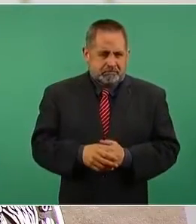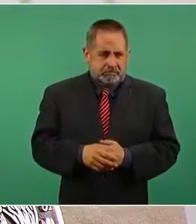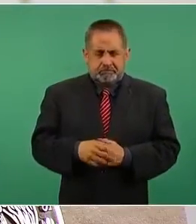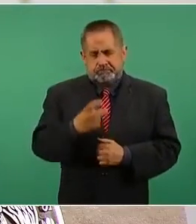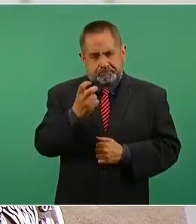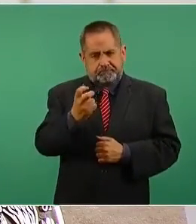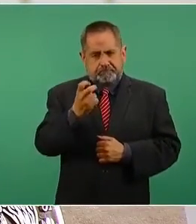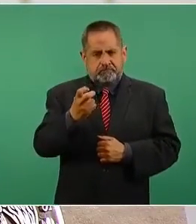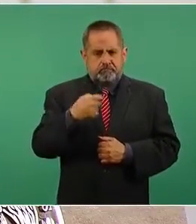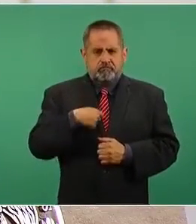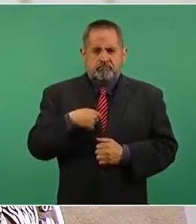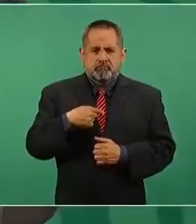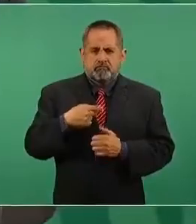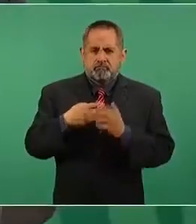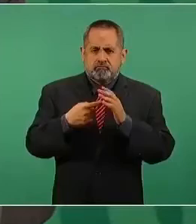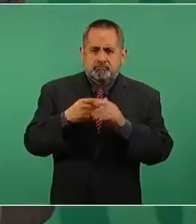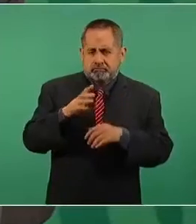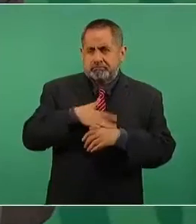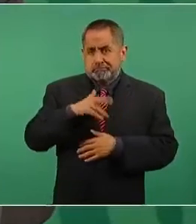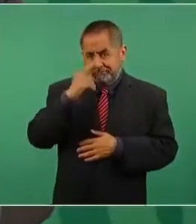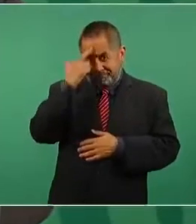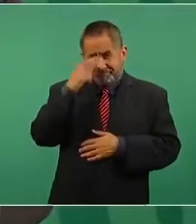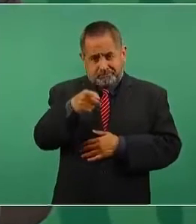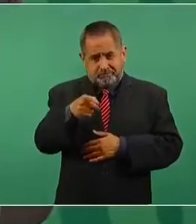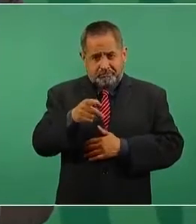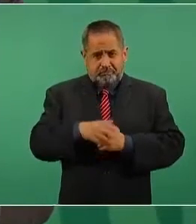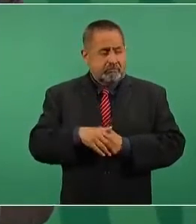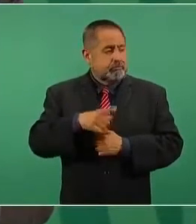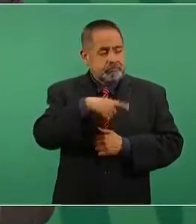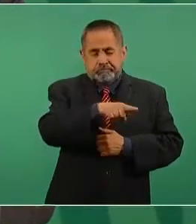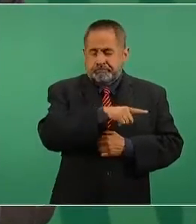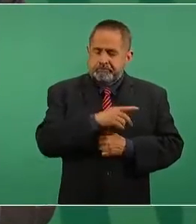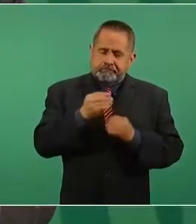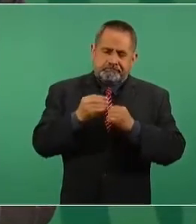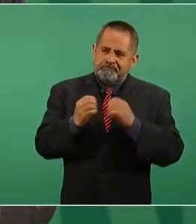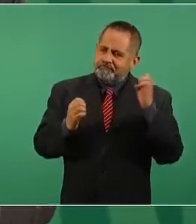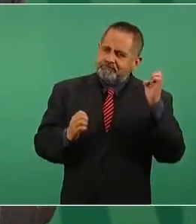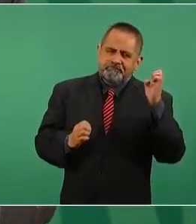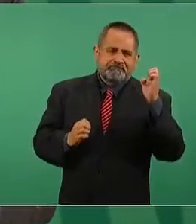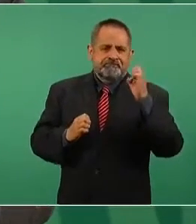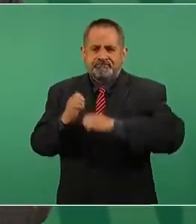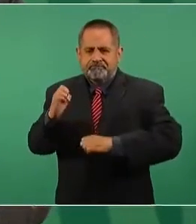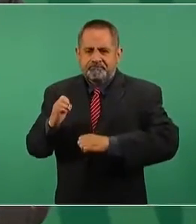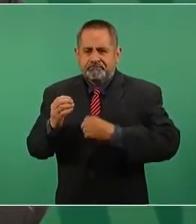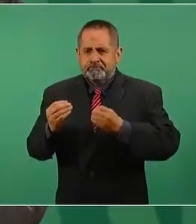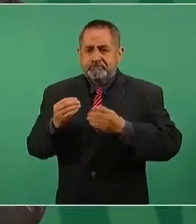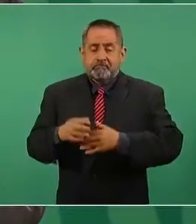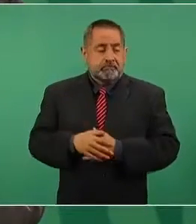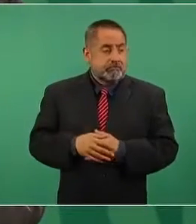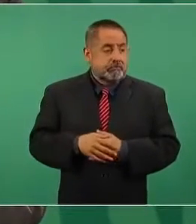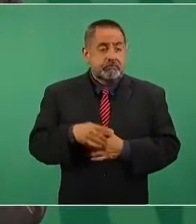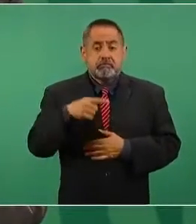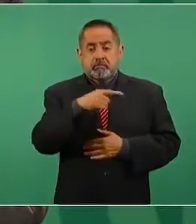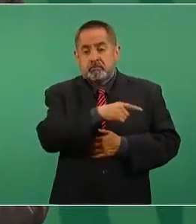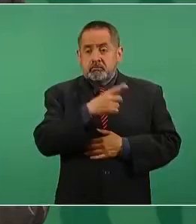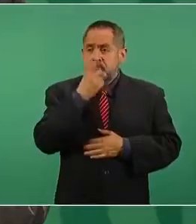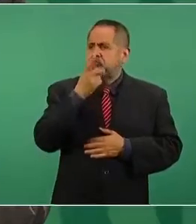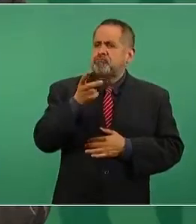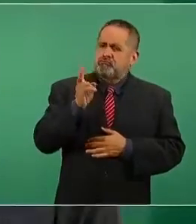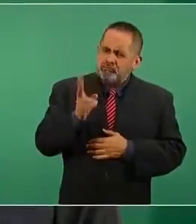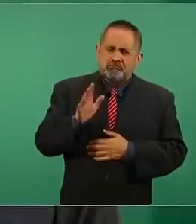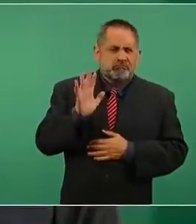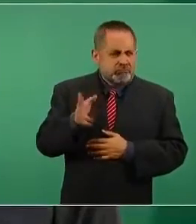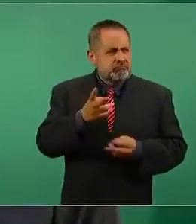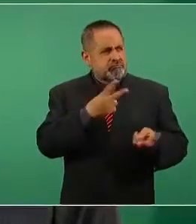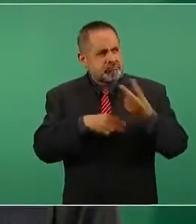lo recuerdo, porque engañaron. Ahí viene la dolariza,